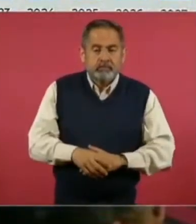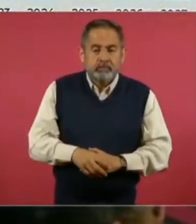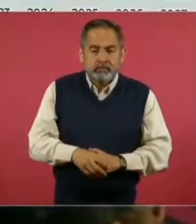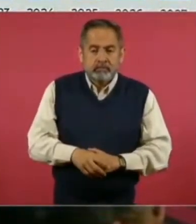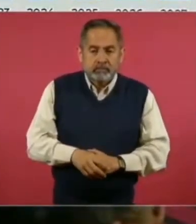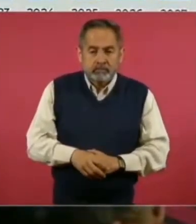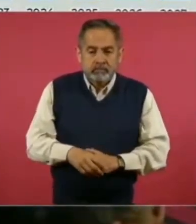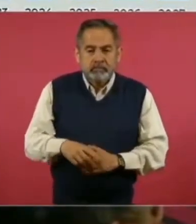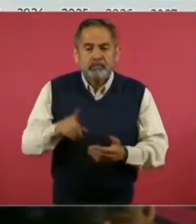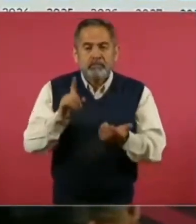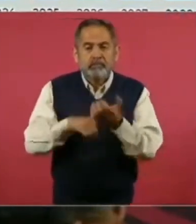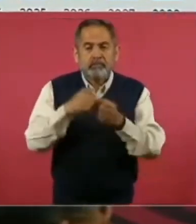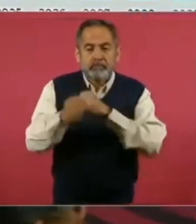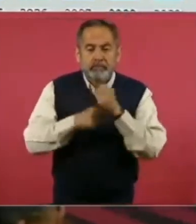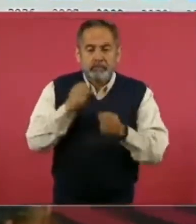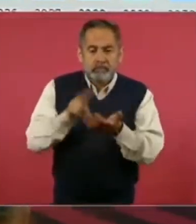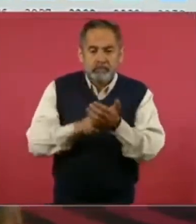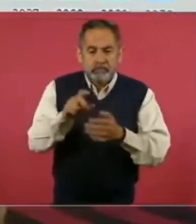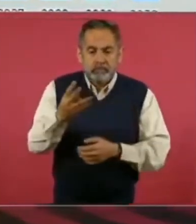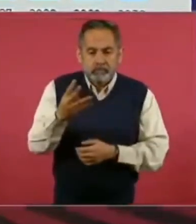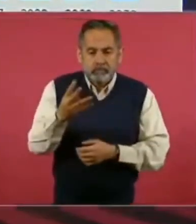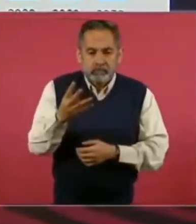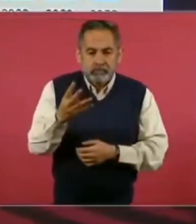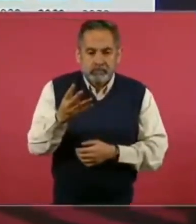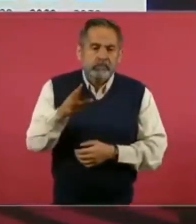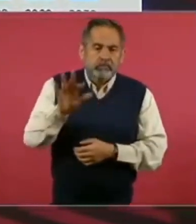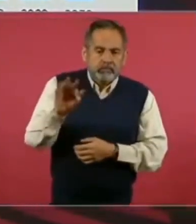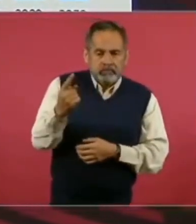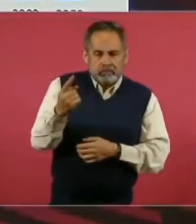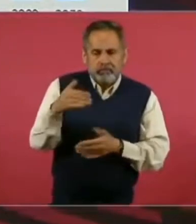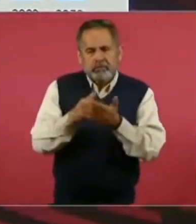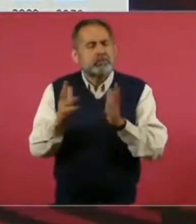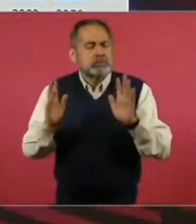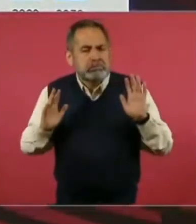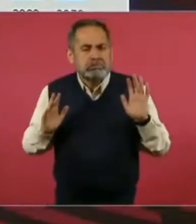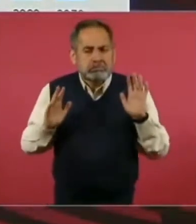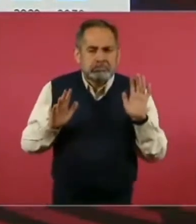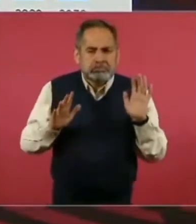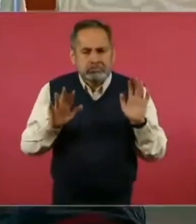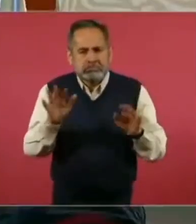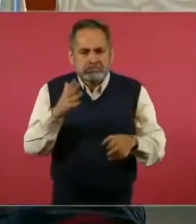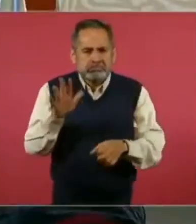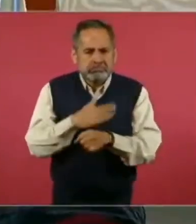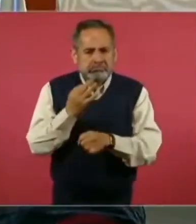Sí, pero el 24. Sí, no me 41,000. Sí.